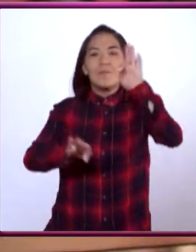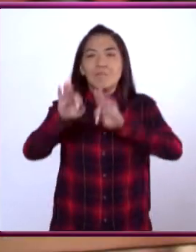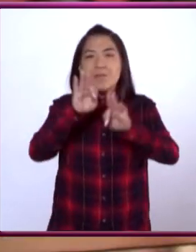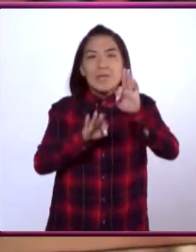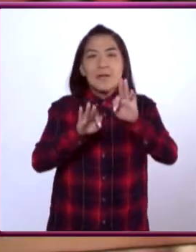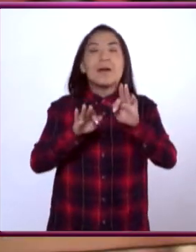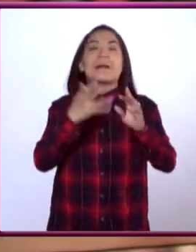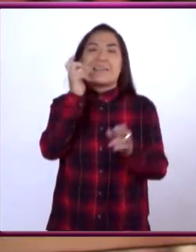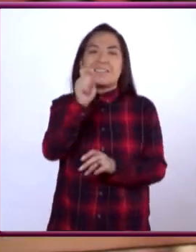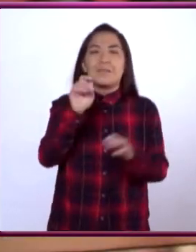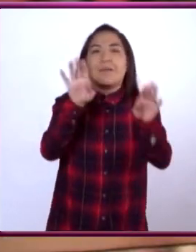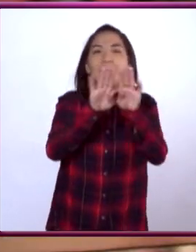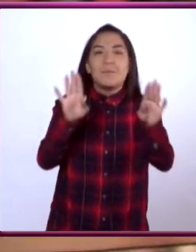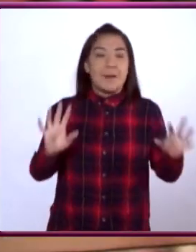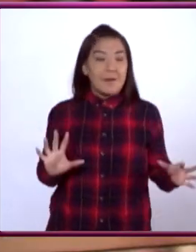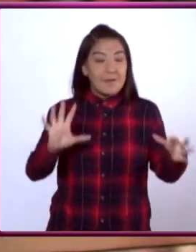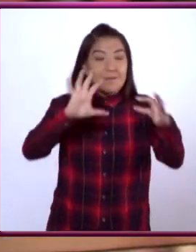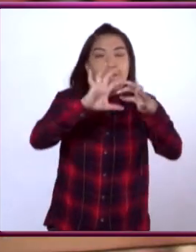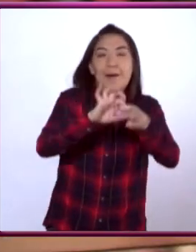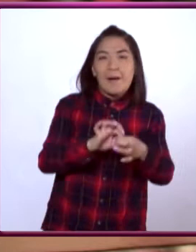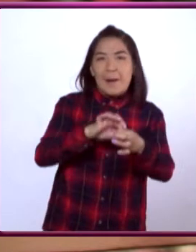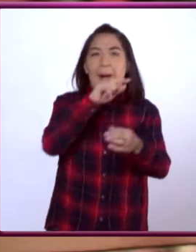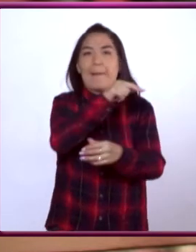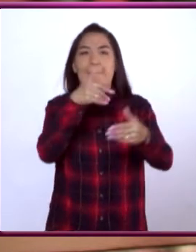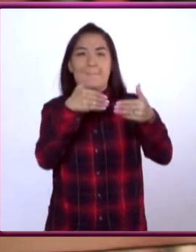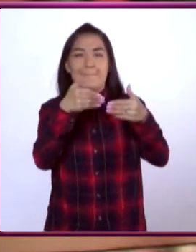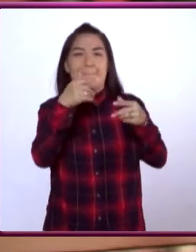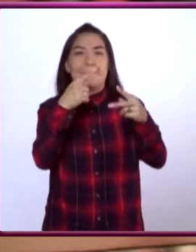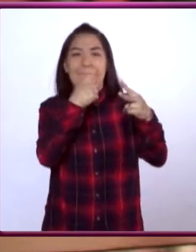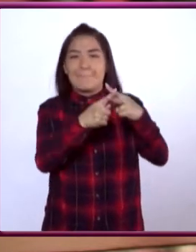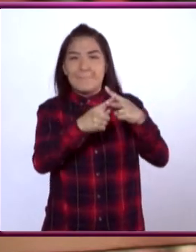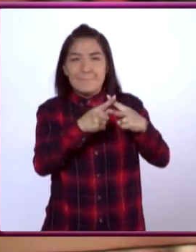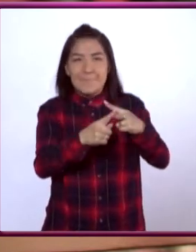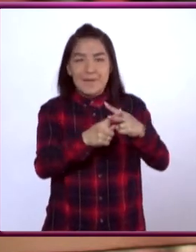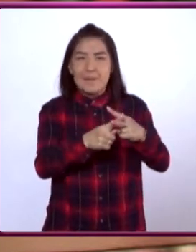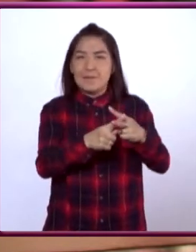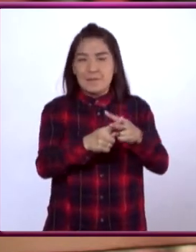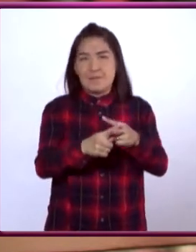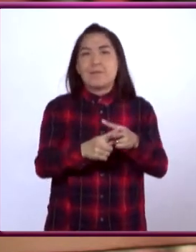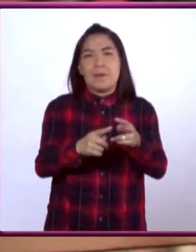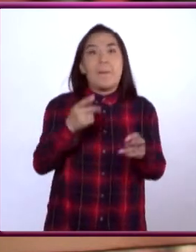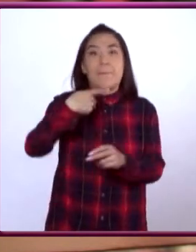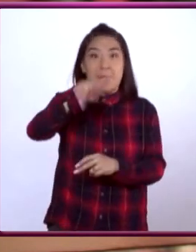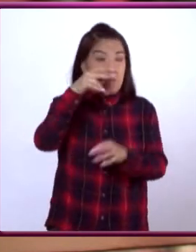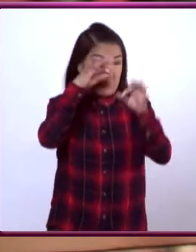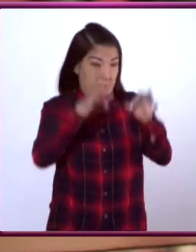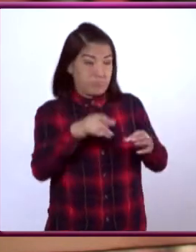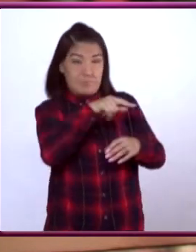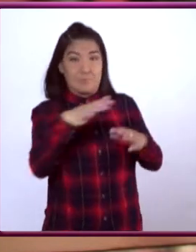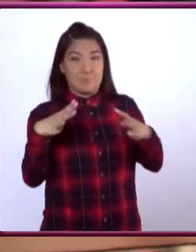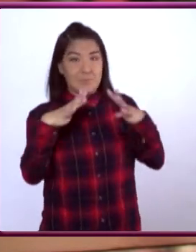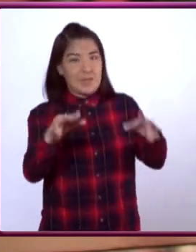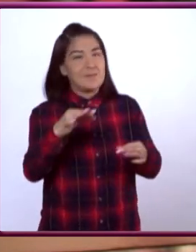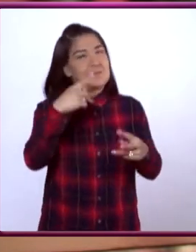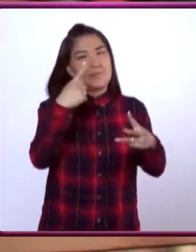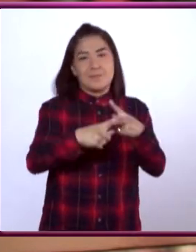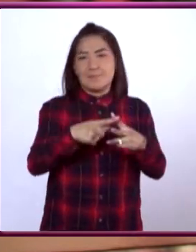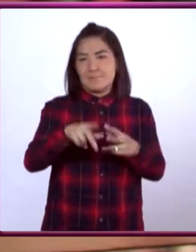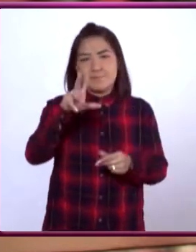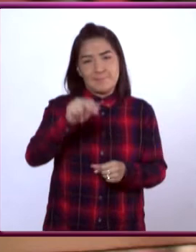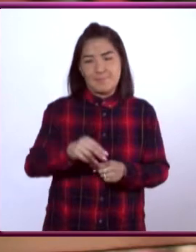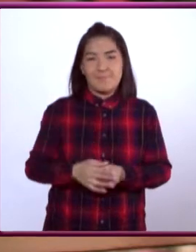Evidentemente, se han basado en matemáticas, se han basado en principios matemáticos, pero